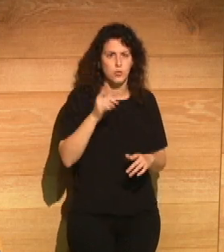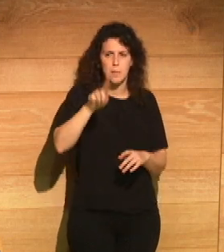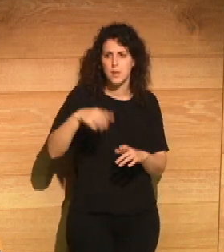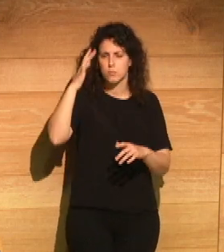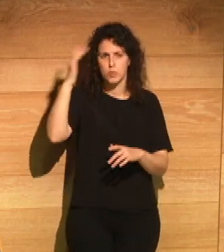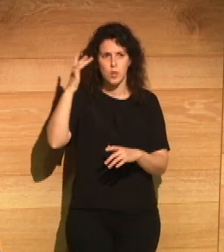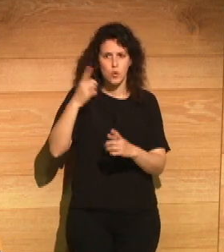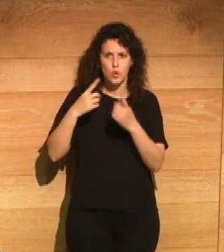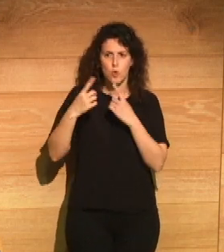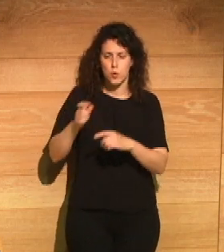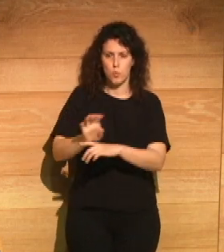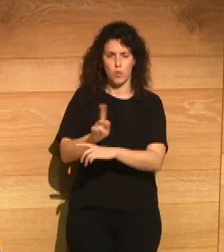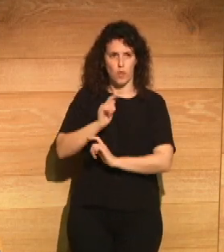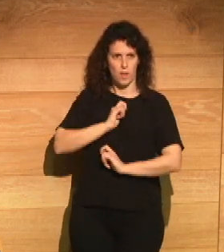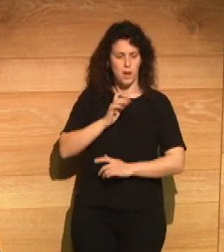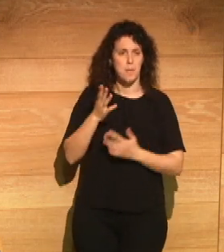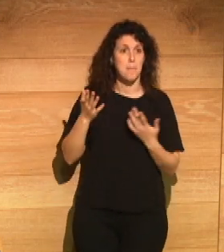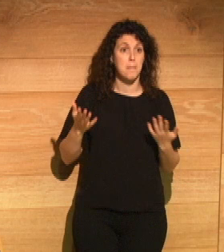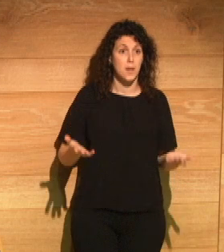había emocionado, pero que